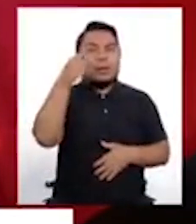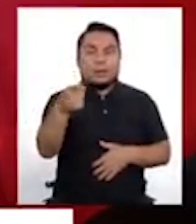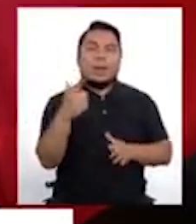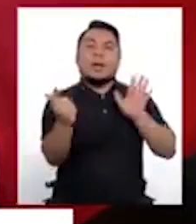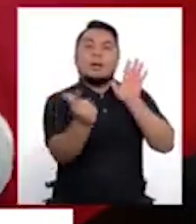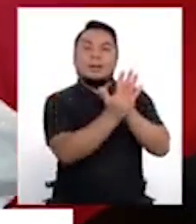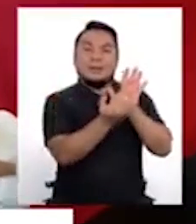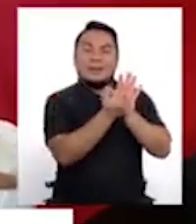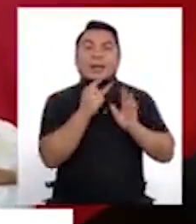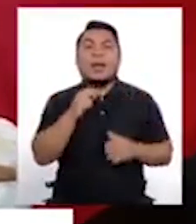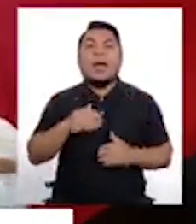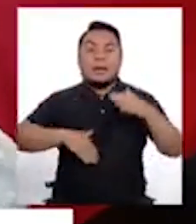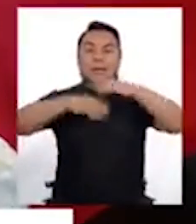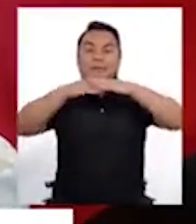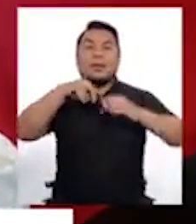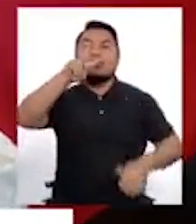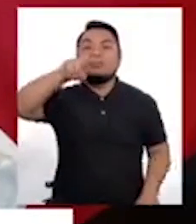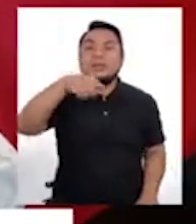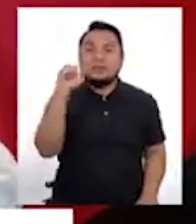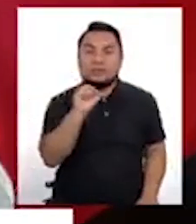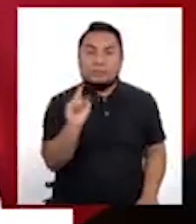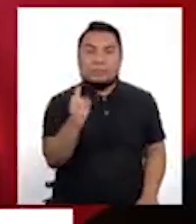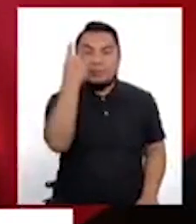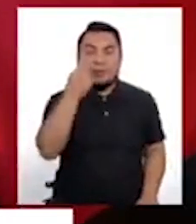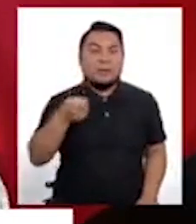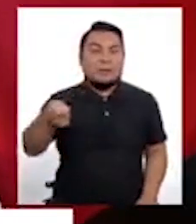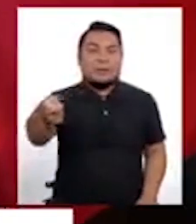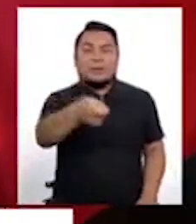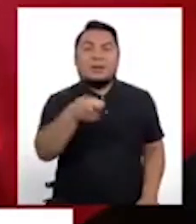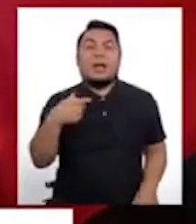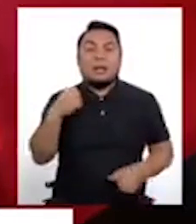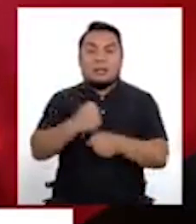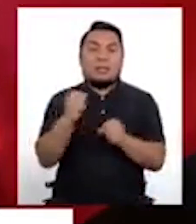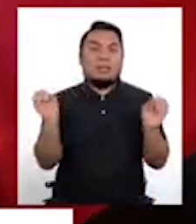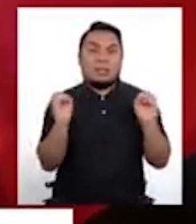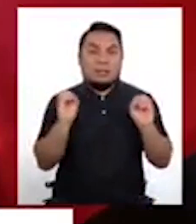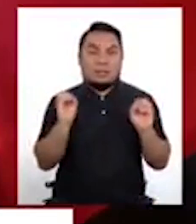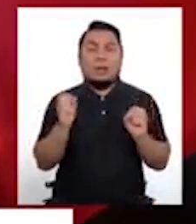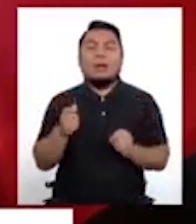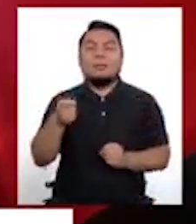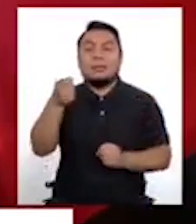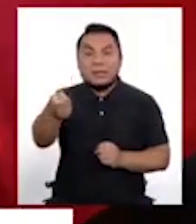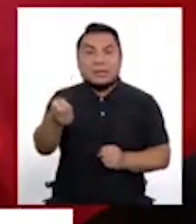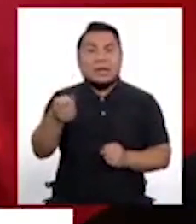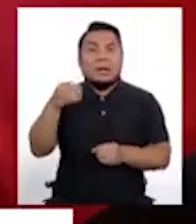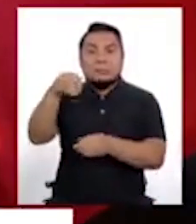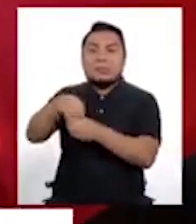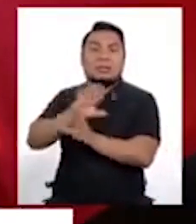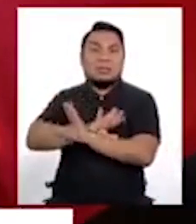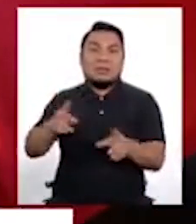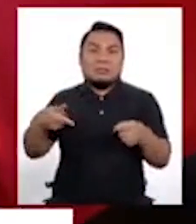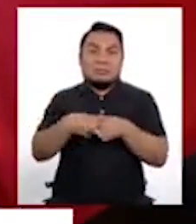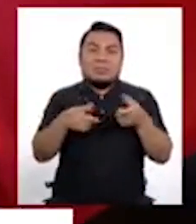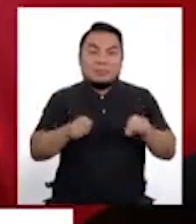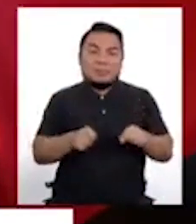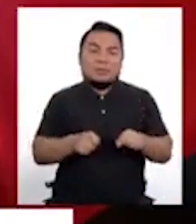devolvíamos hasta 2.000 soles, primero, a los que ya habían dejado de tener trabajo, porque hay aportantes que todavía tienen